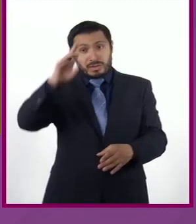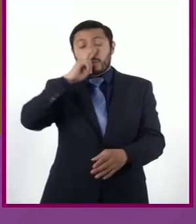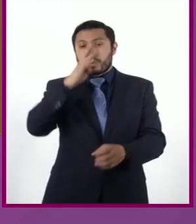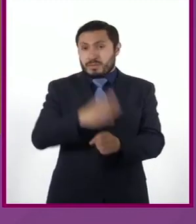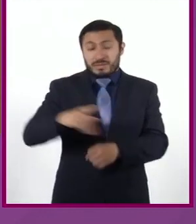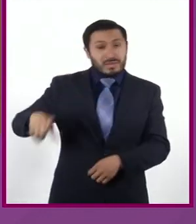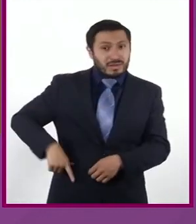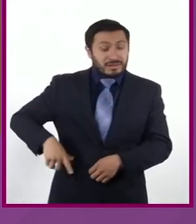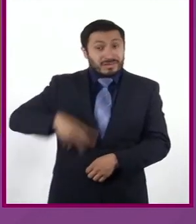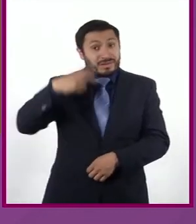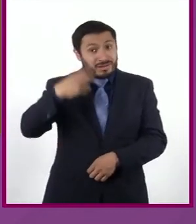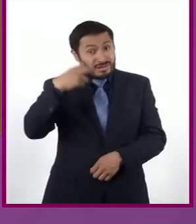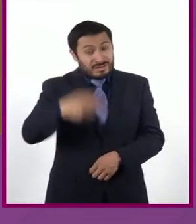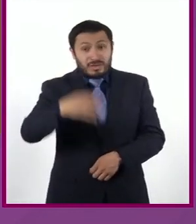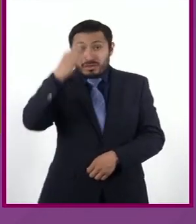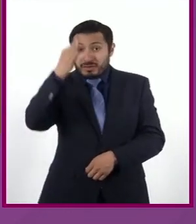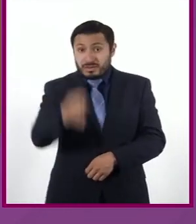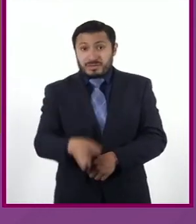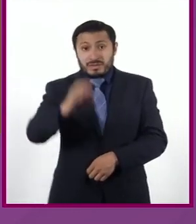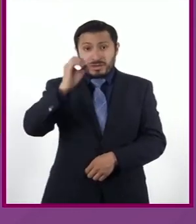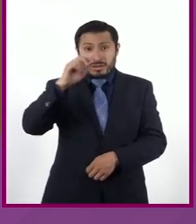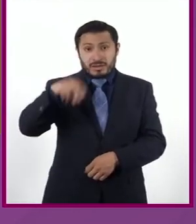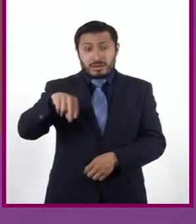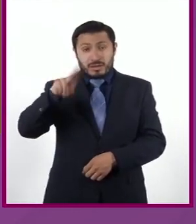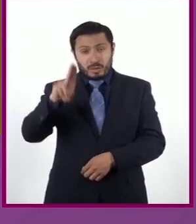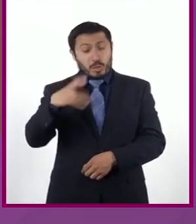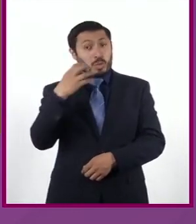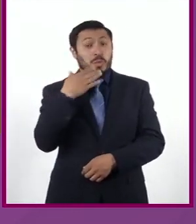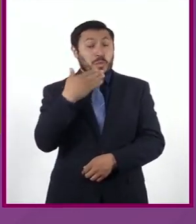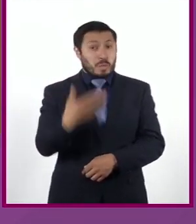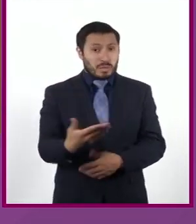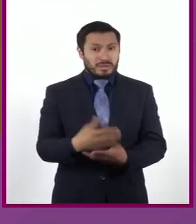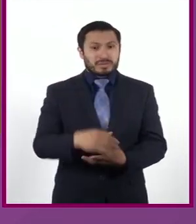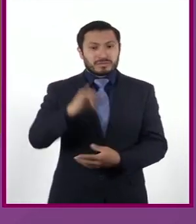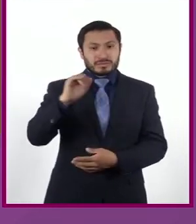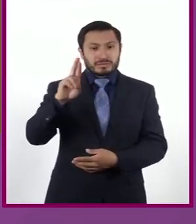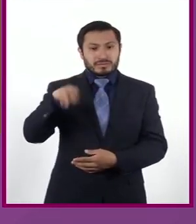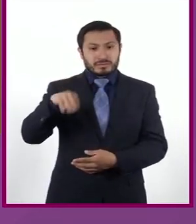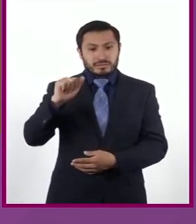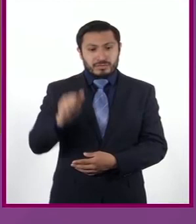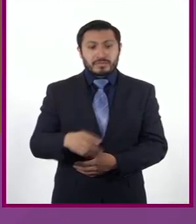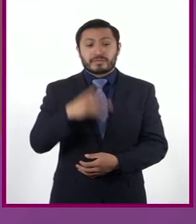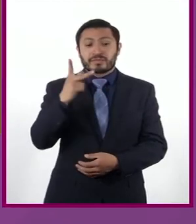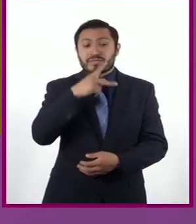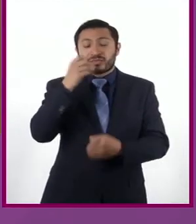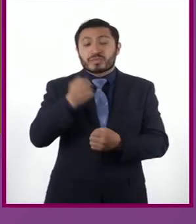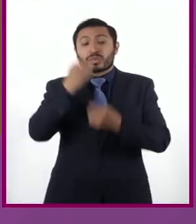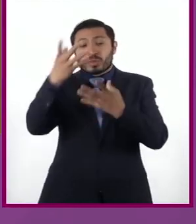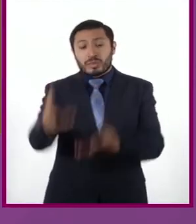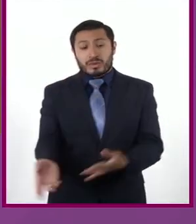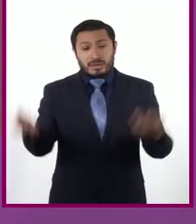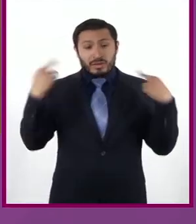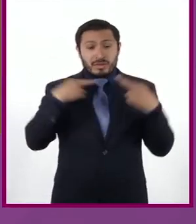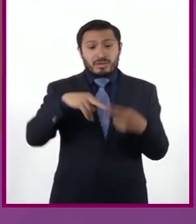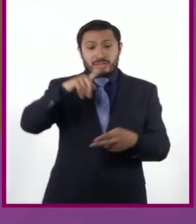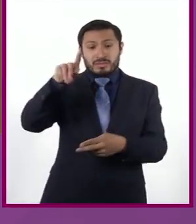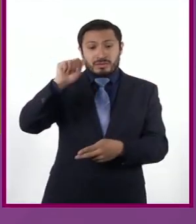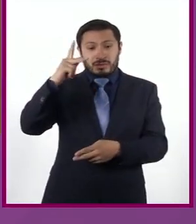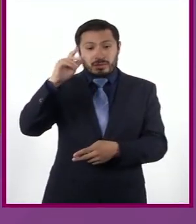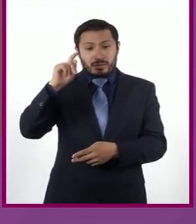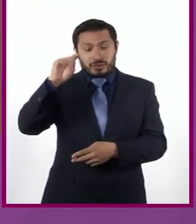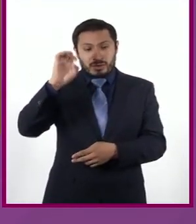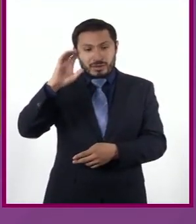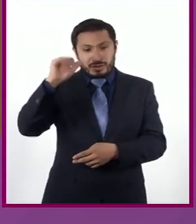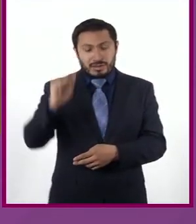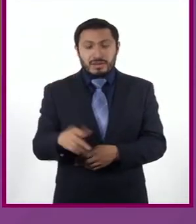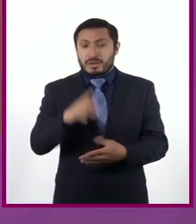que fue adoptada por la ONU. Irma Pineda, poeta y docente zapoteca, promotora de los derechos de